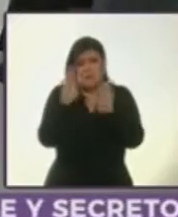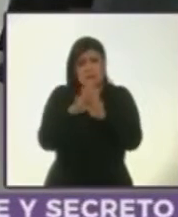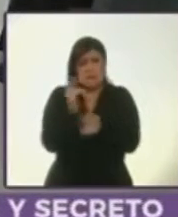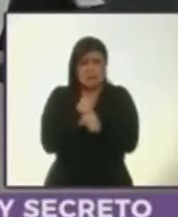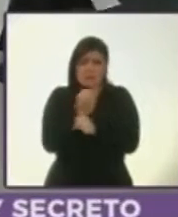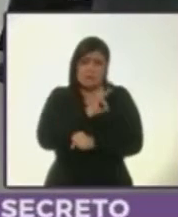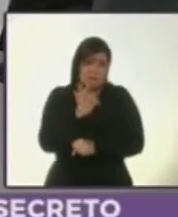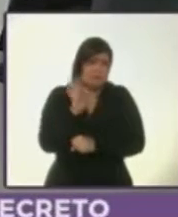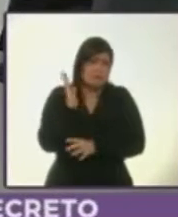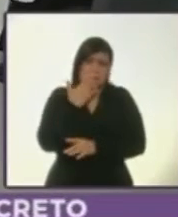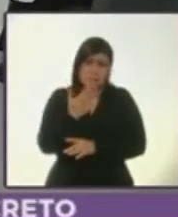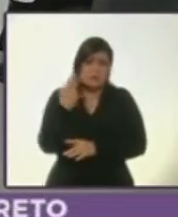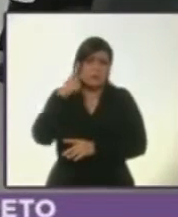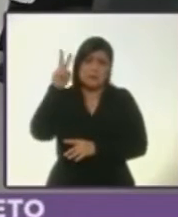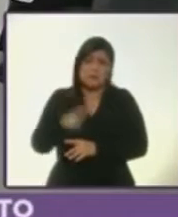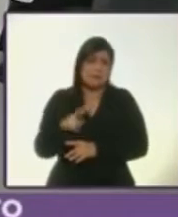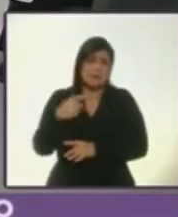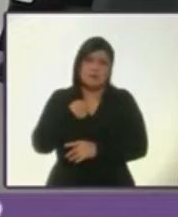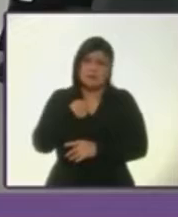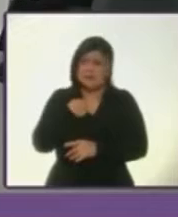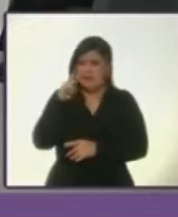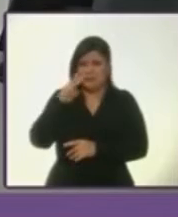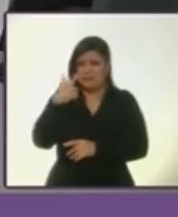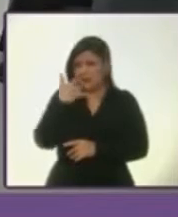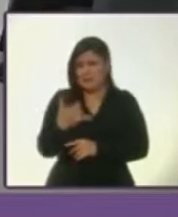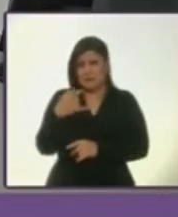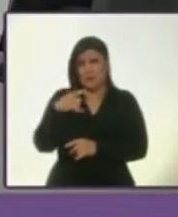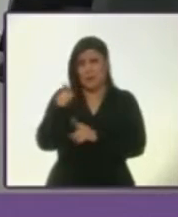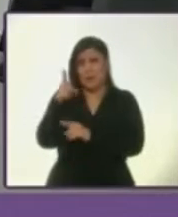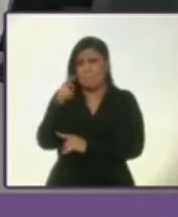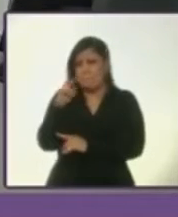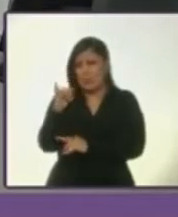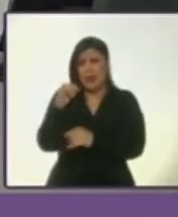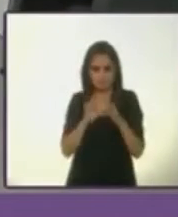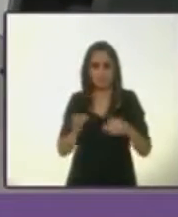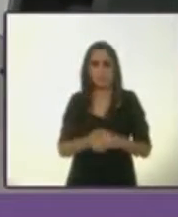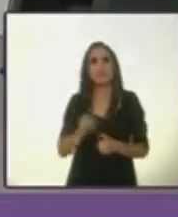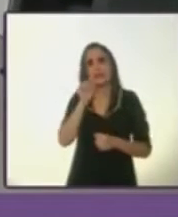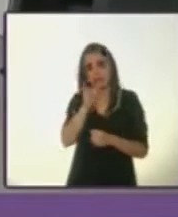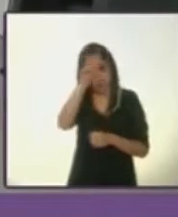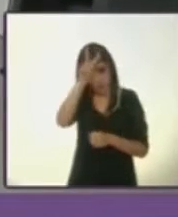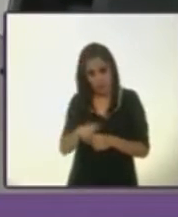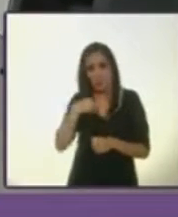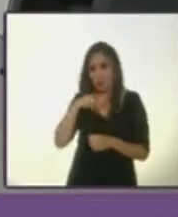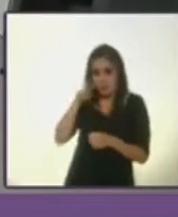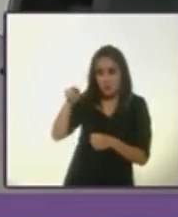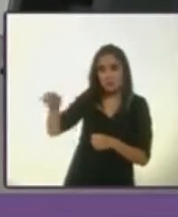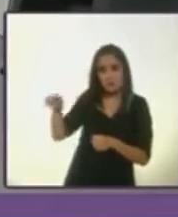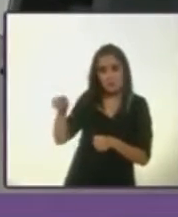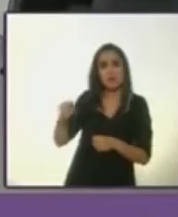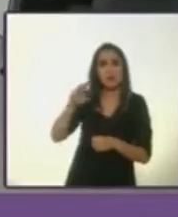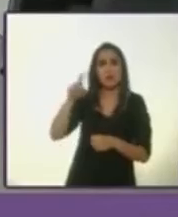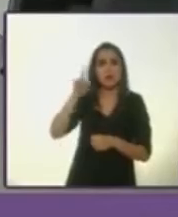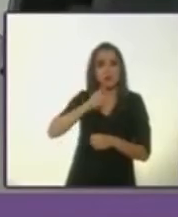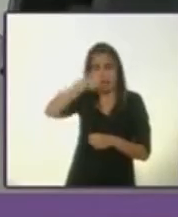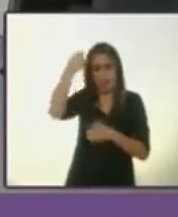Luego del tercer y último debate de candidatos para el gobierno de la Ciudad de México, la ganadora fue Purificación Carpintero, al menos en menciones